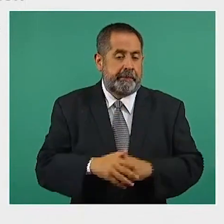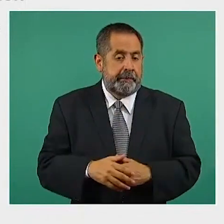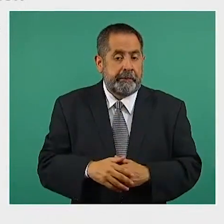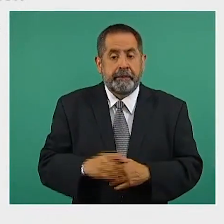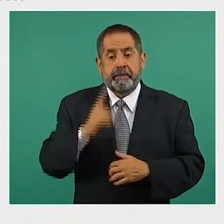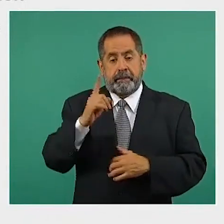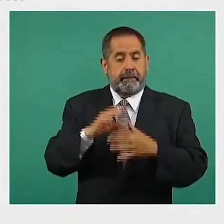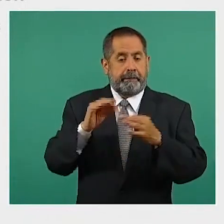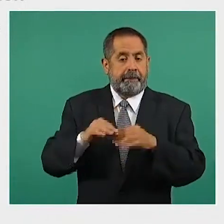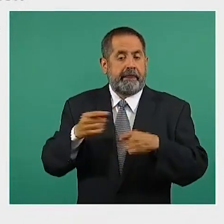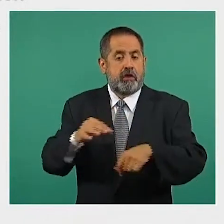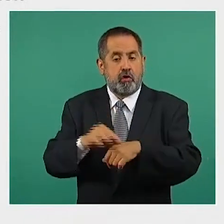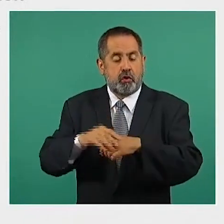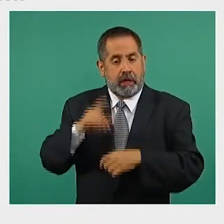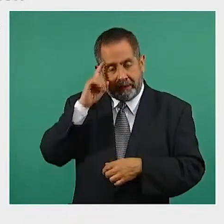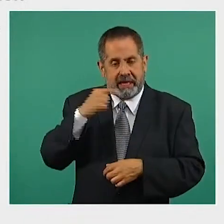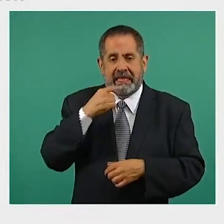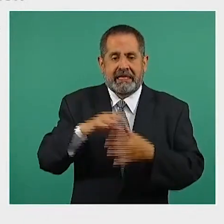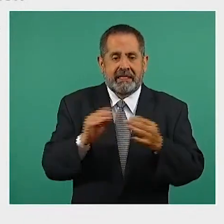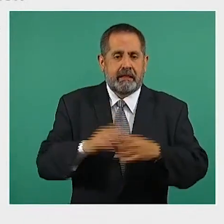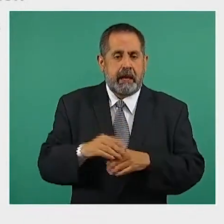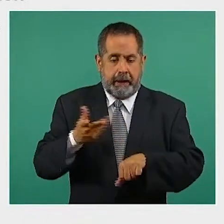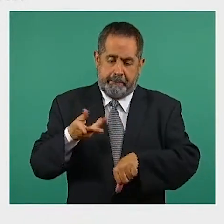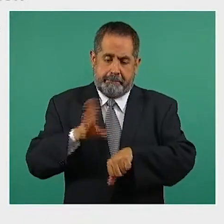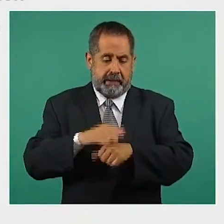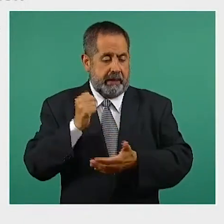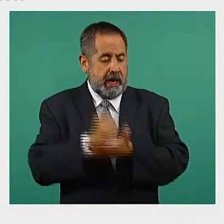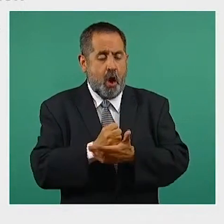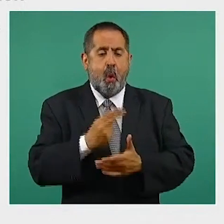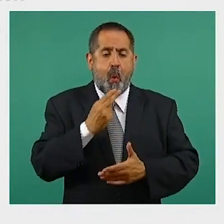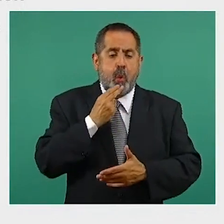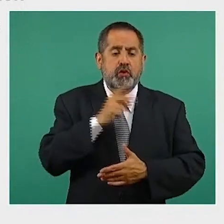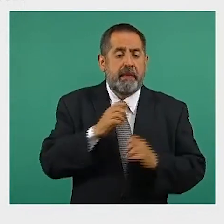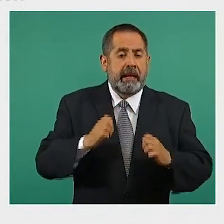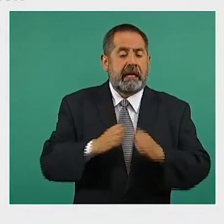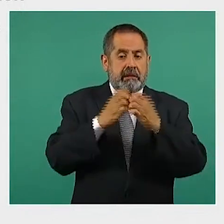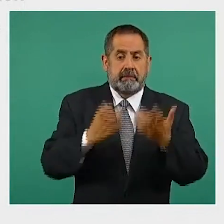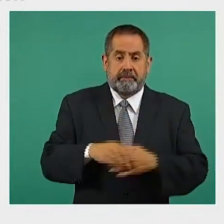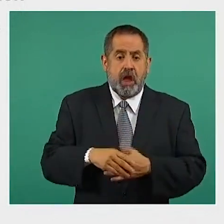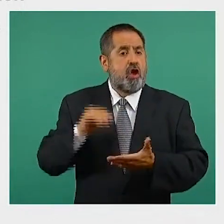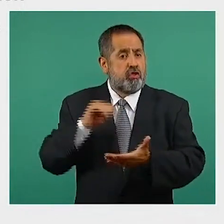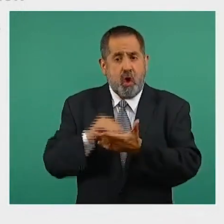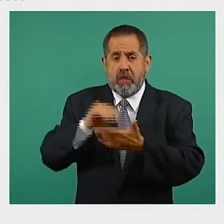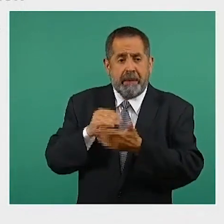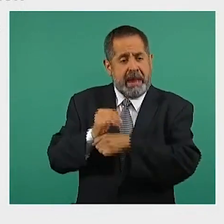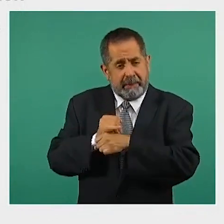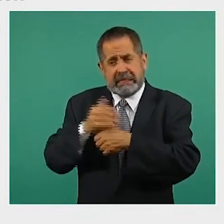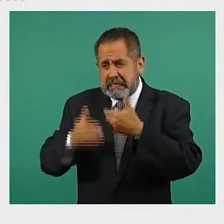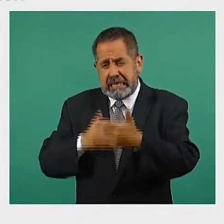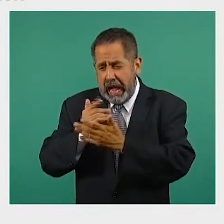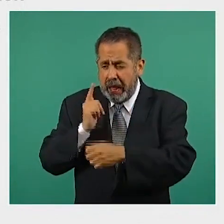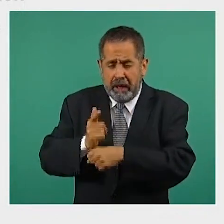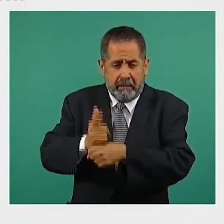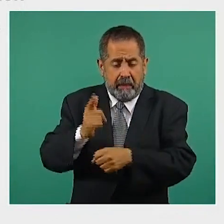también el doctor López-Gatell es el concepto de autorización para el uso de emergencia. La evidencia sigue, los ensayos clínicos siguen. Y no